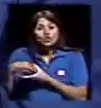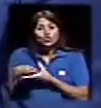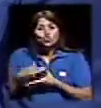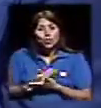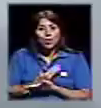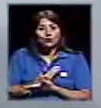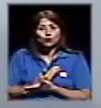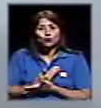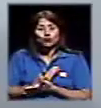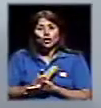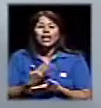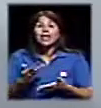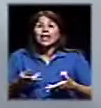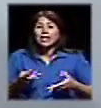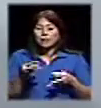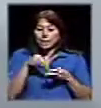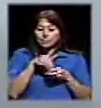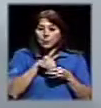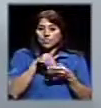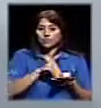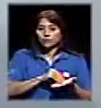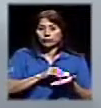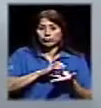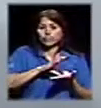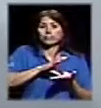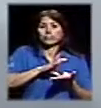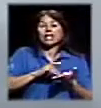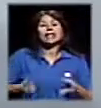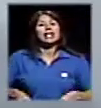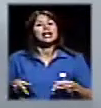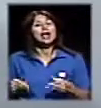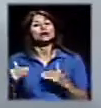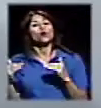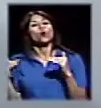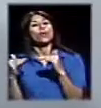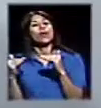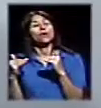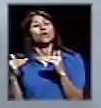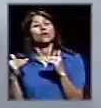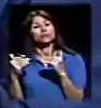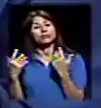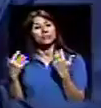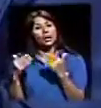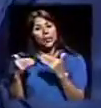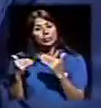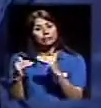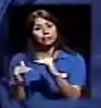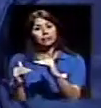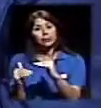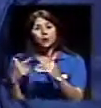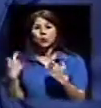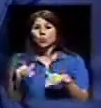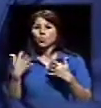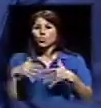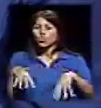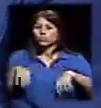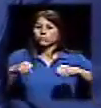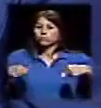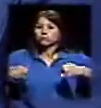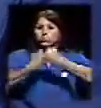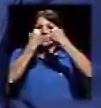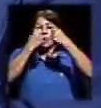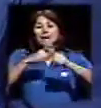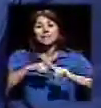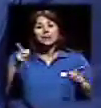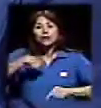mil millones. Eso es un reto muy, muy, muy grande, ¿verdad? Pero de otro modo, si no tomamos medidas ya